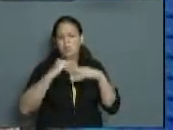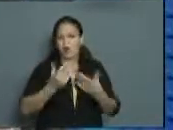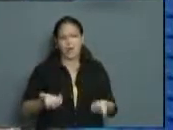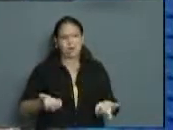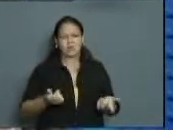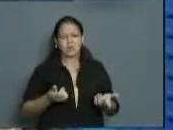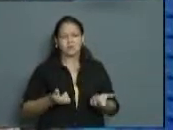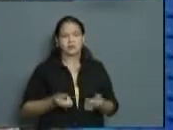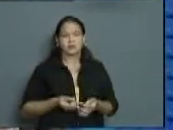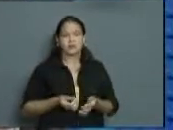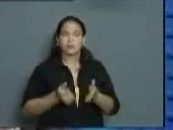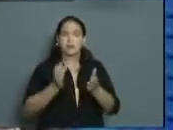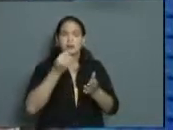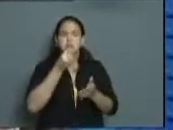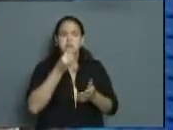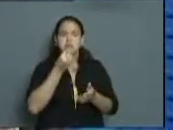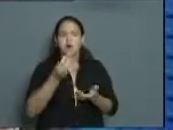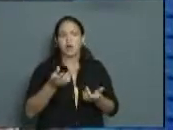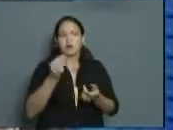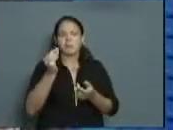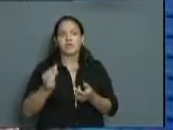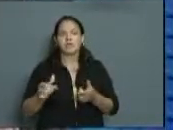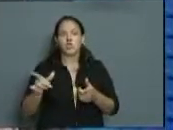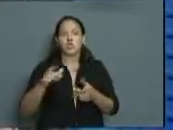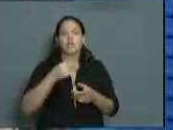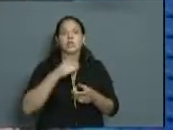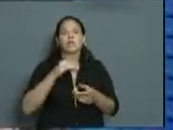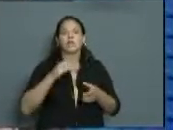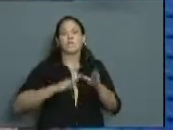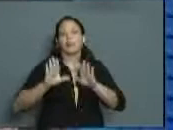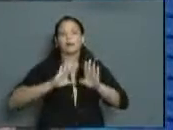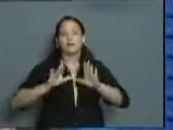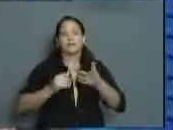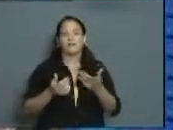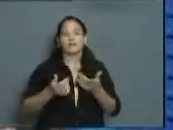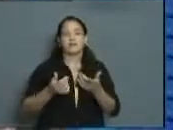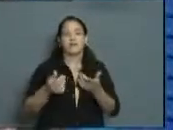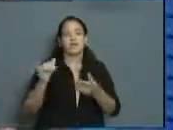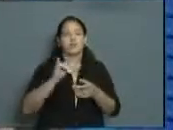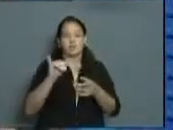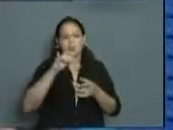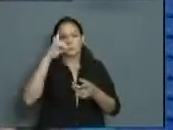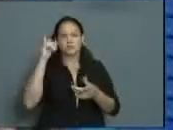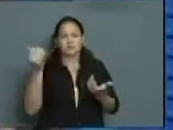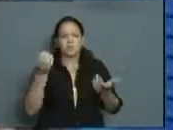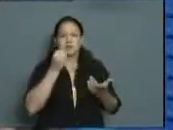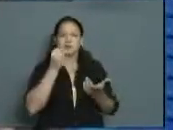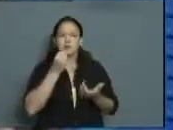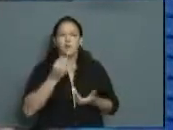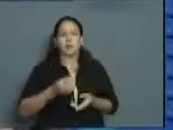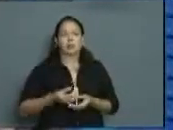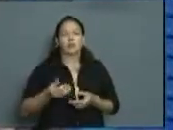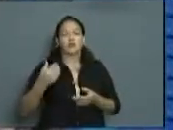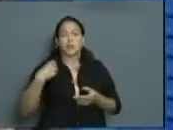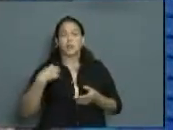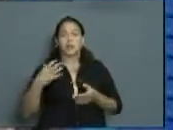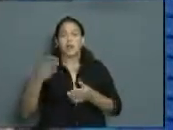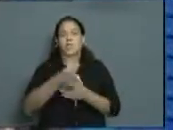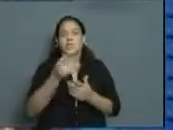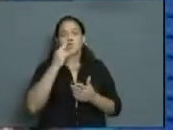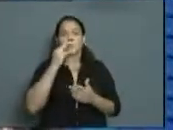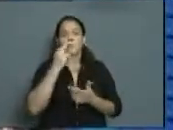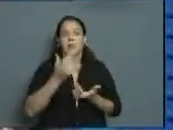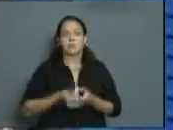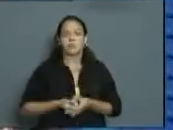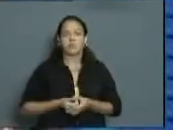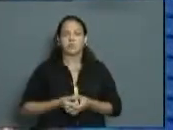nada. ¿Puede ser que alguna persona desarrolle síntomas después que se haya vacunado? Sí, lo que tiene que acudir es temprano. Las